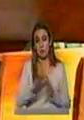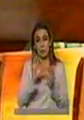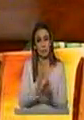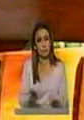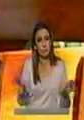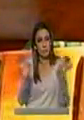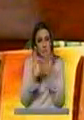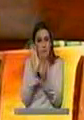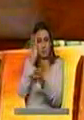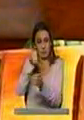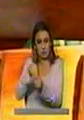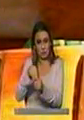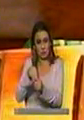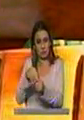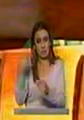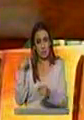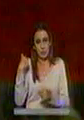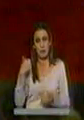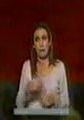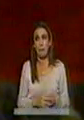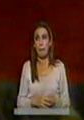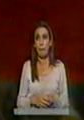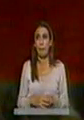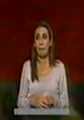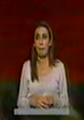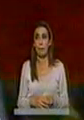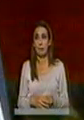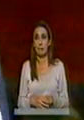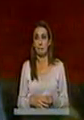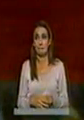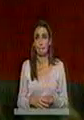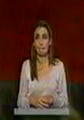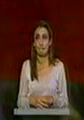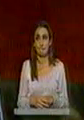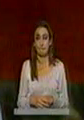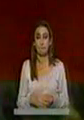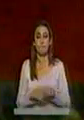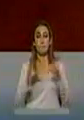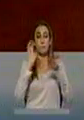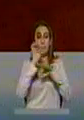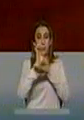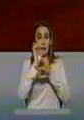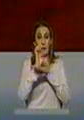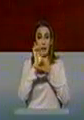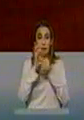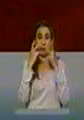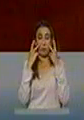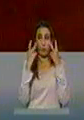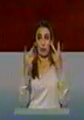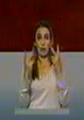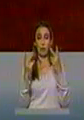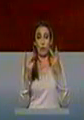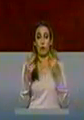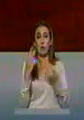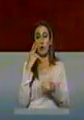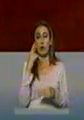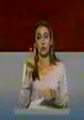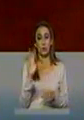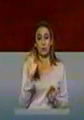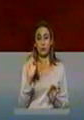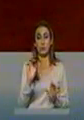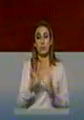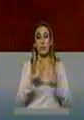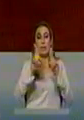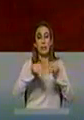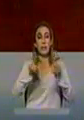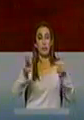específico dentro del ámbito turístico? Sí. El Ecuador está conocido por su naturaleza, está conocido por